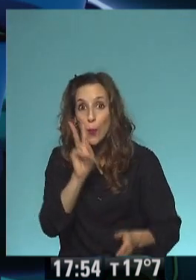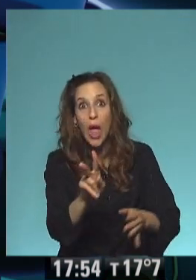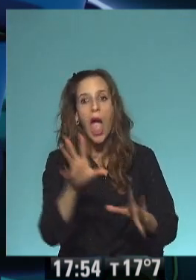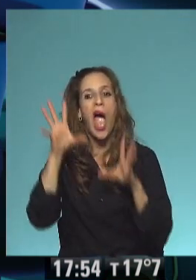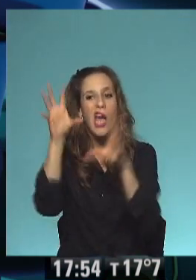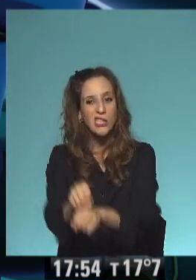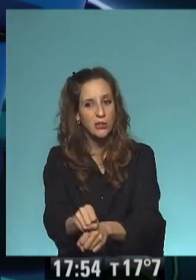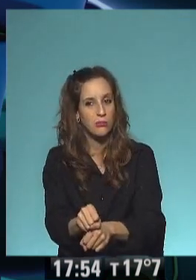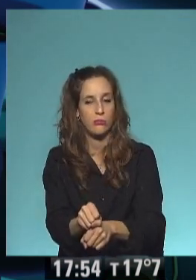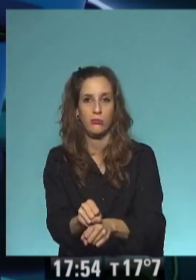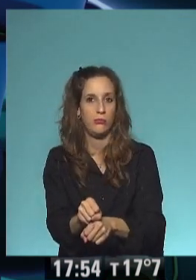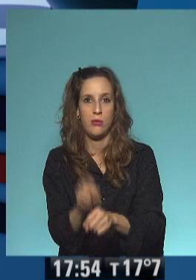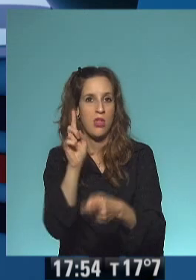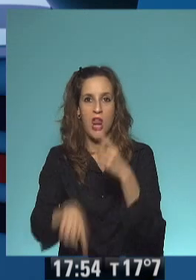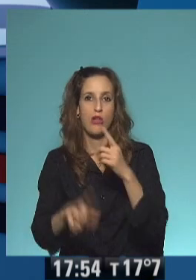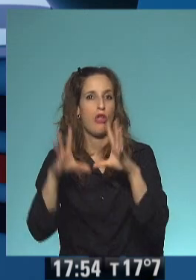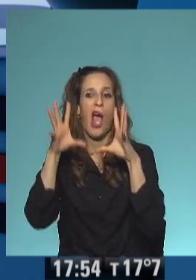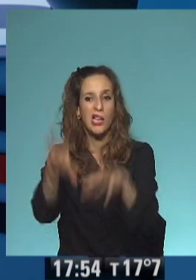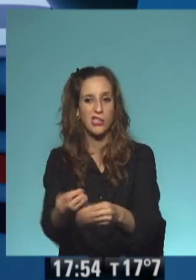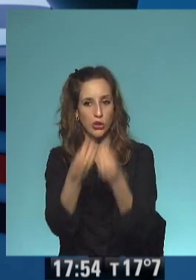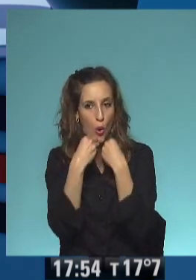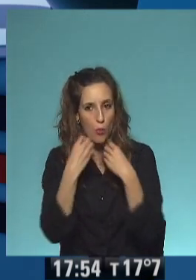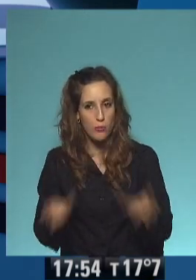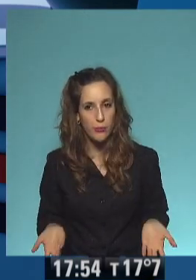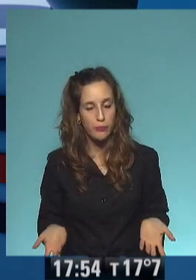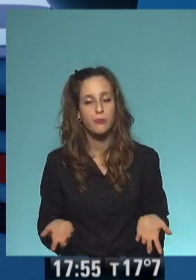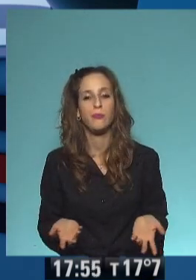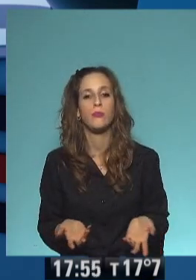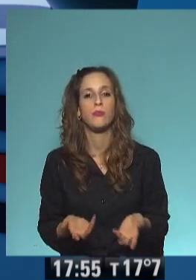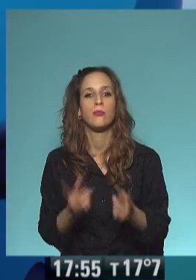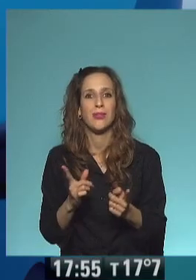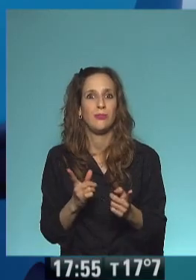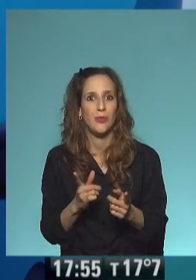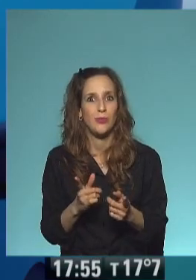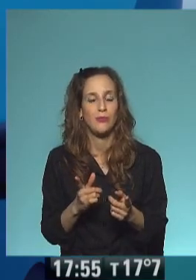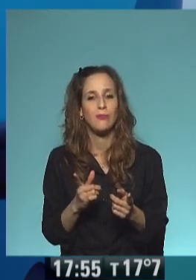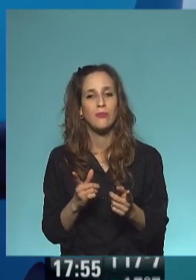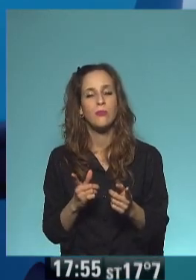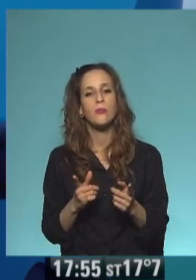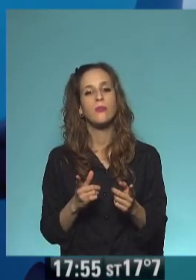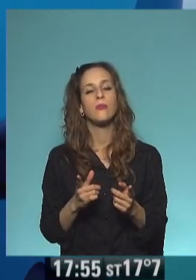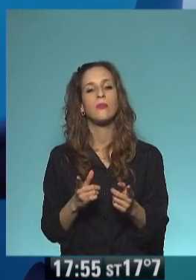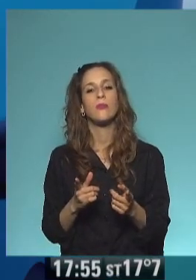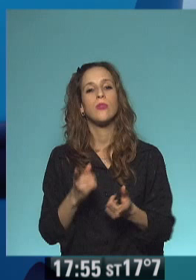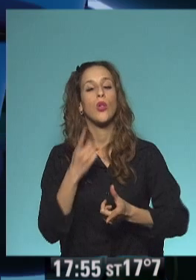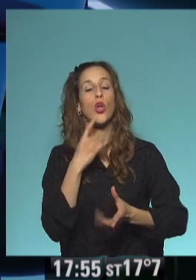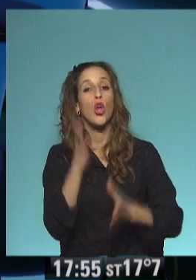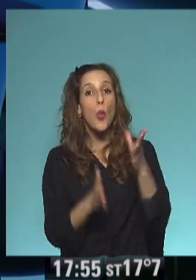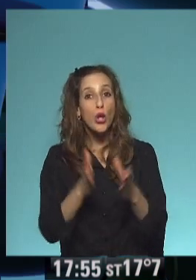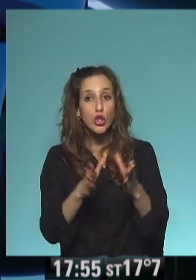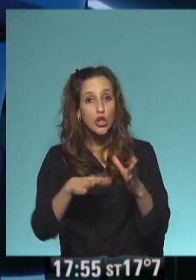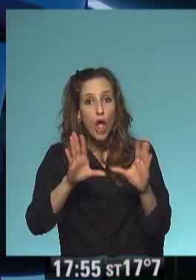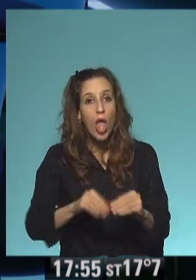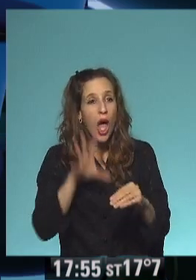da un garrotazo y le desarma las partes. Y le come las tuercas. ¿Y a todos los robots los agarra? No,